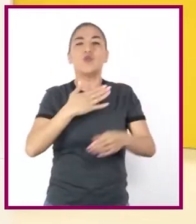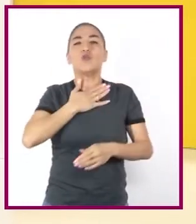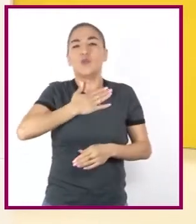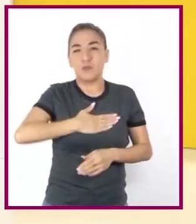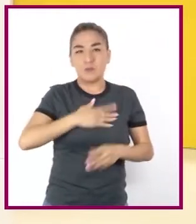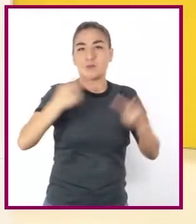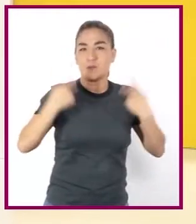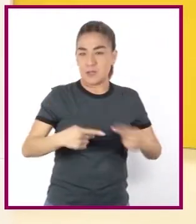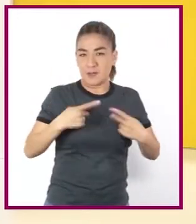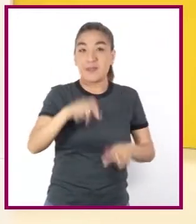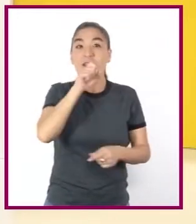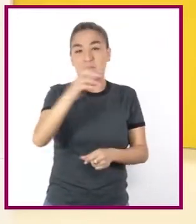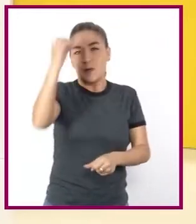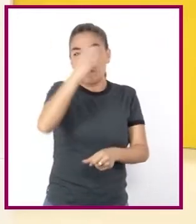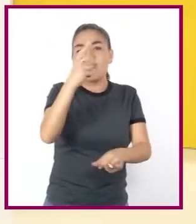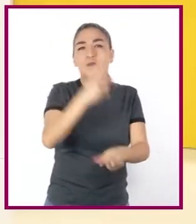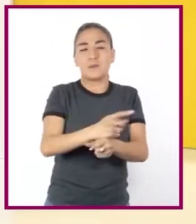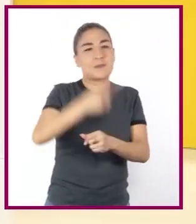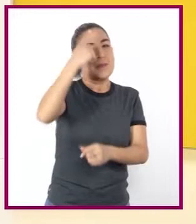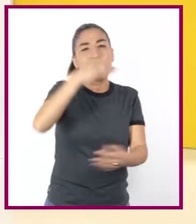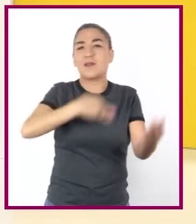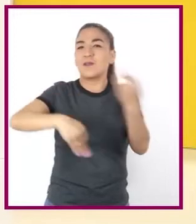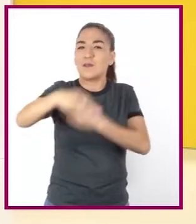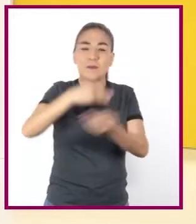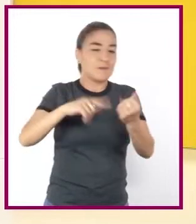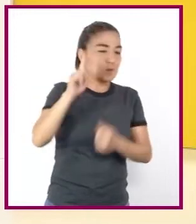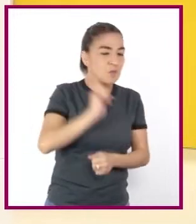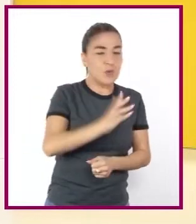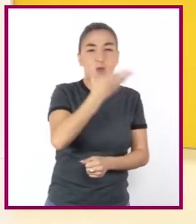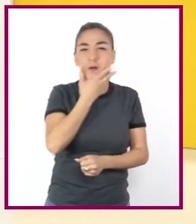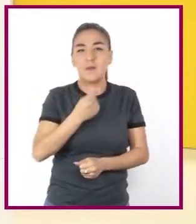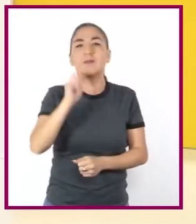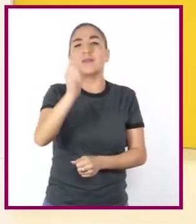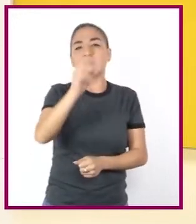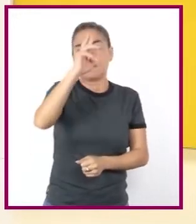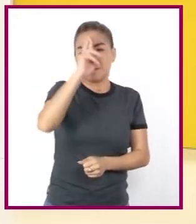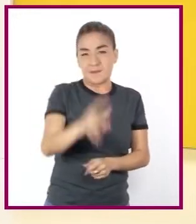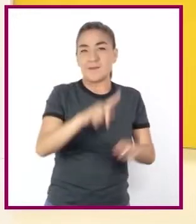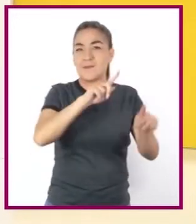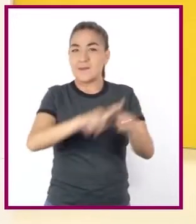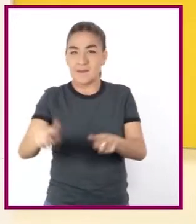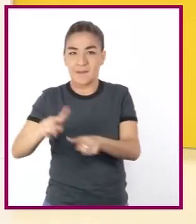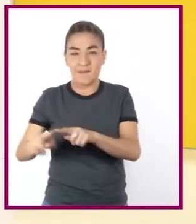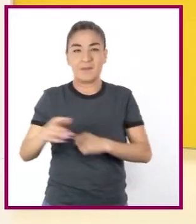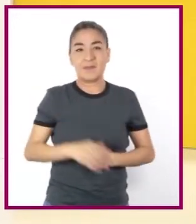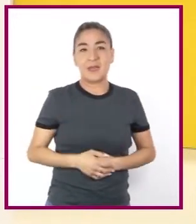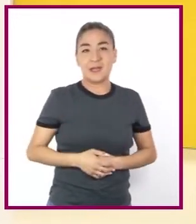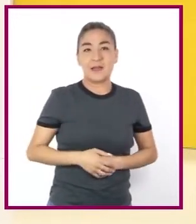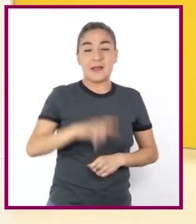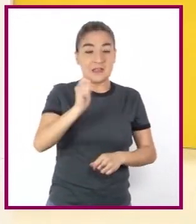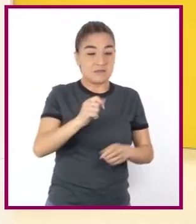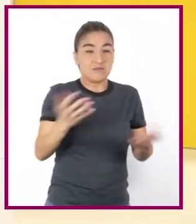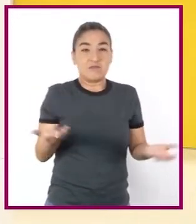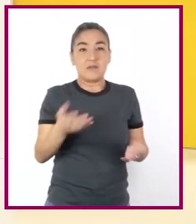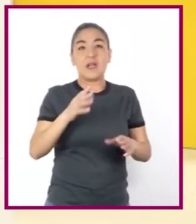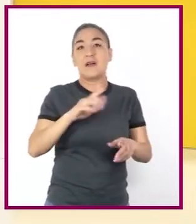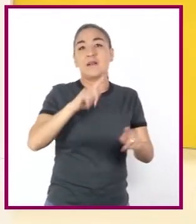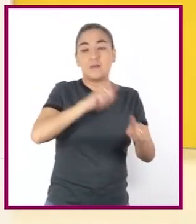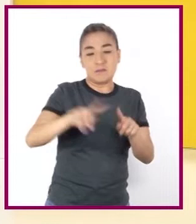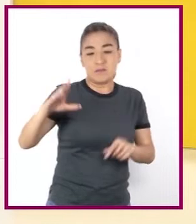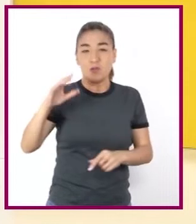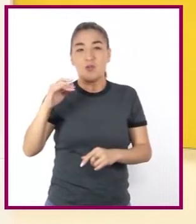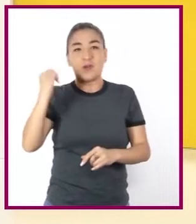y oportunidades para todas y todos, respetando la diversidad, la multiculturalidad y